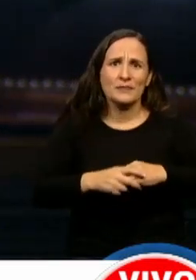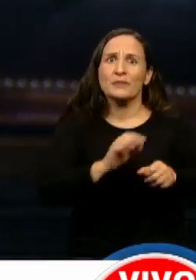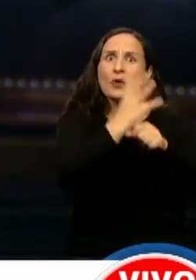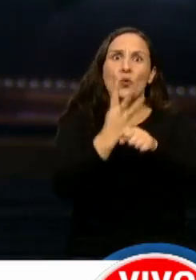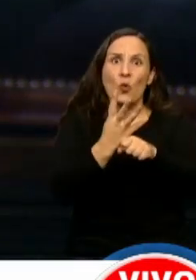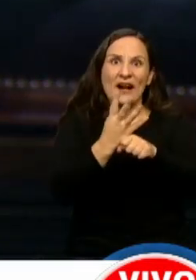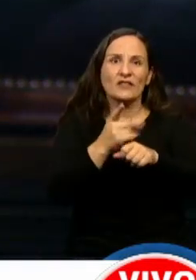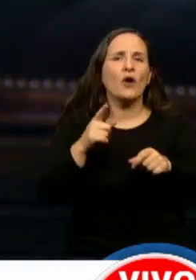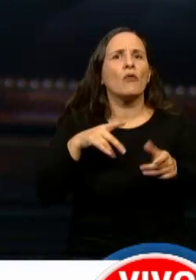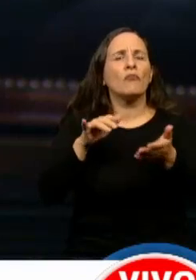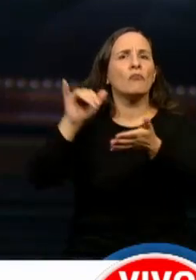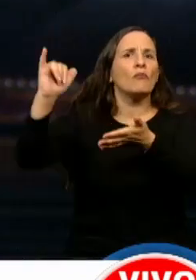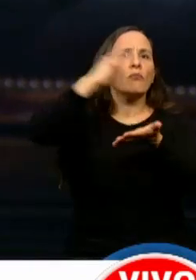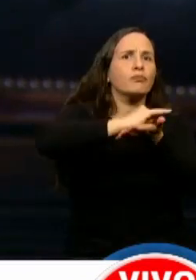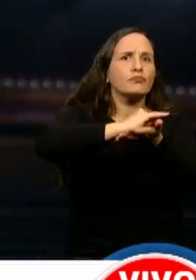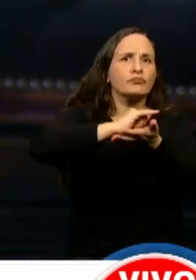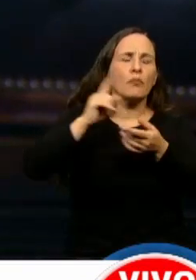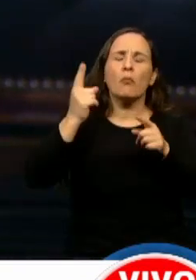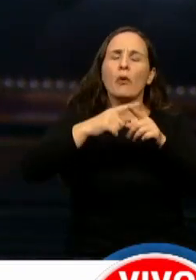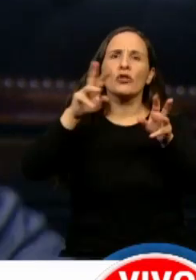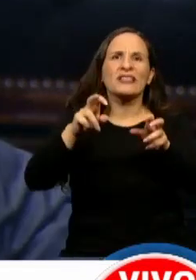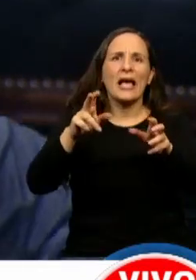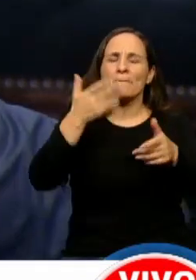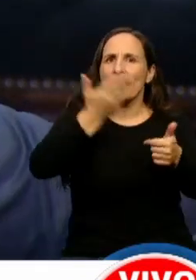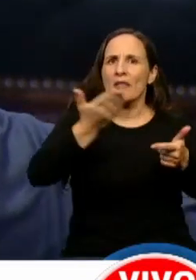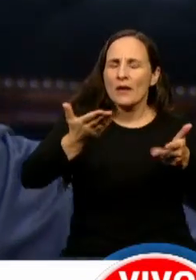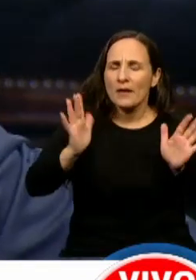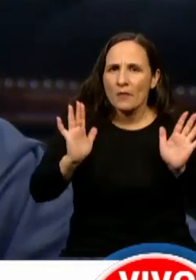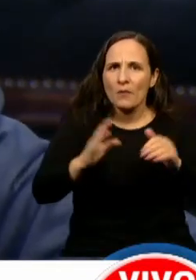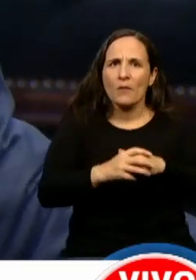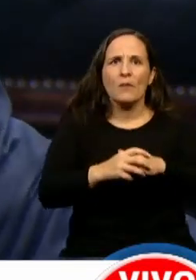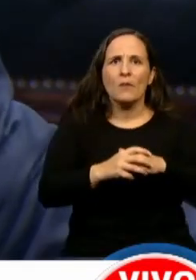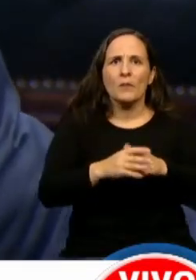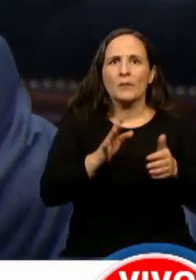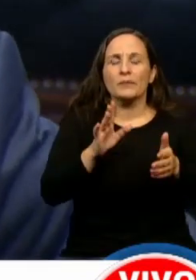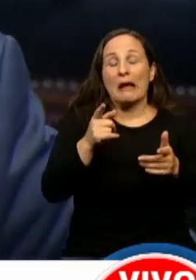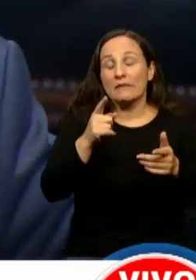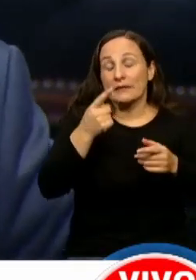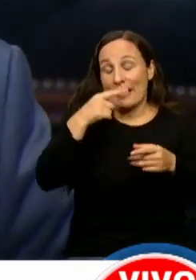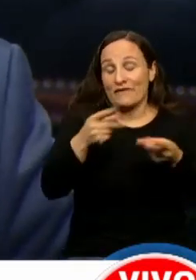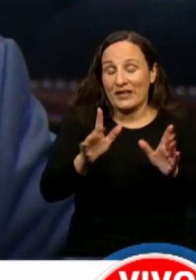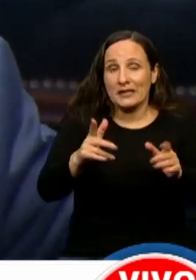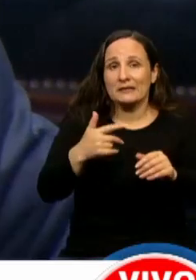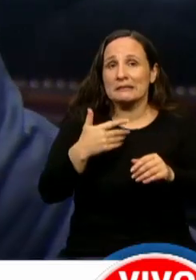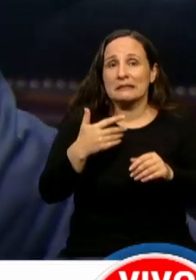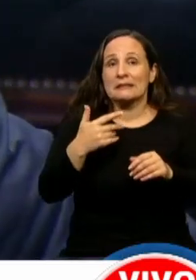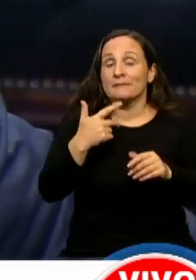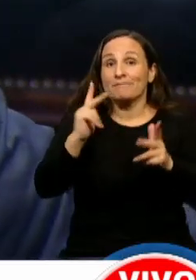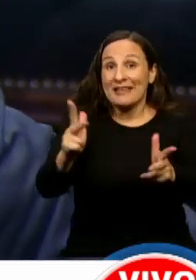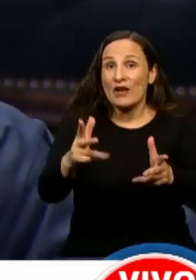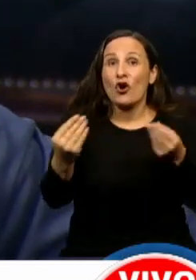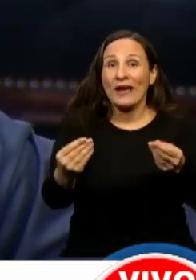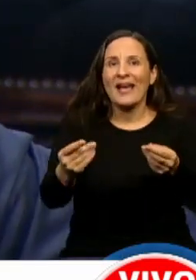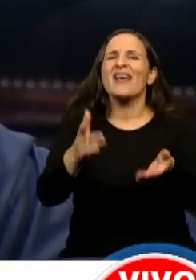prever vuelos de repatriación por razones humanitarias, señor presidente. Concluyo diciéndole, señor jefe de gabinete, están